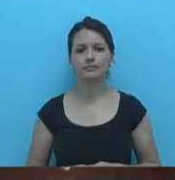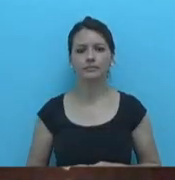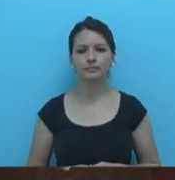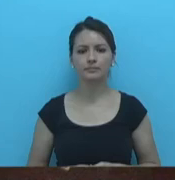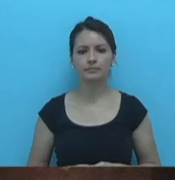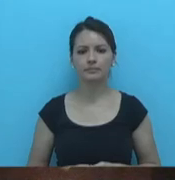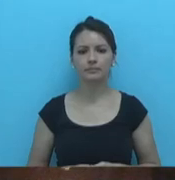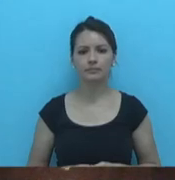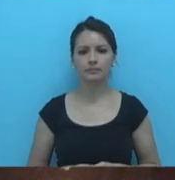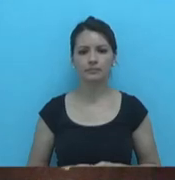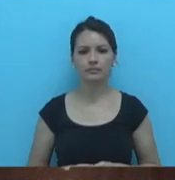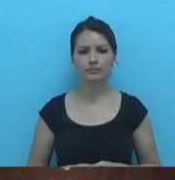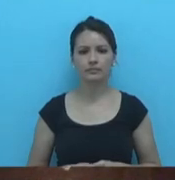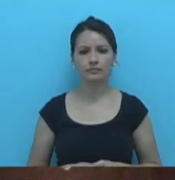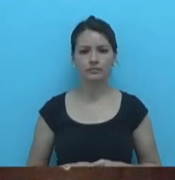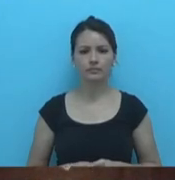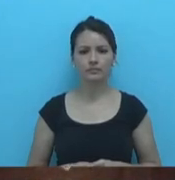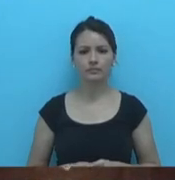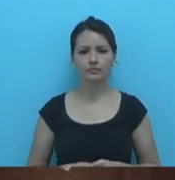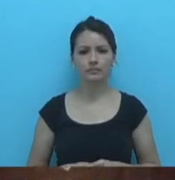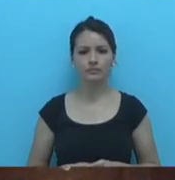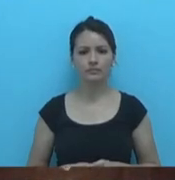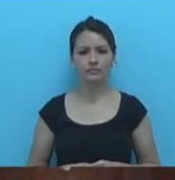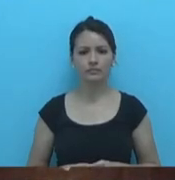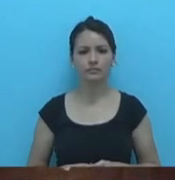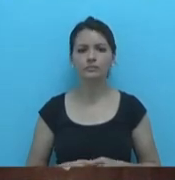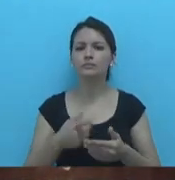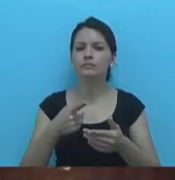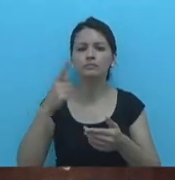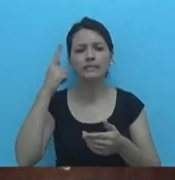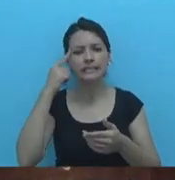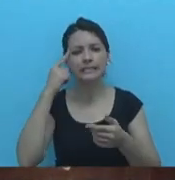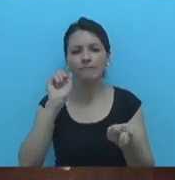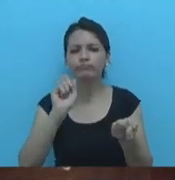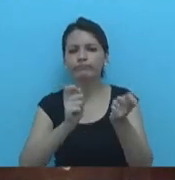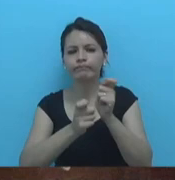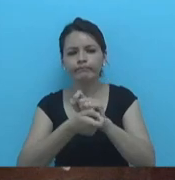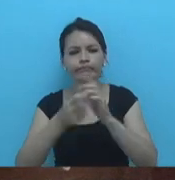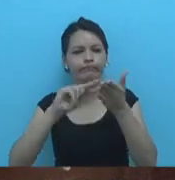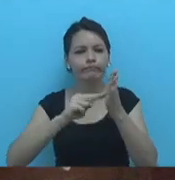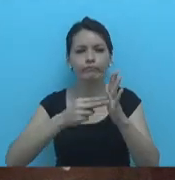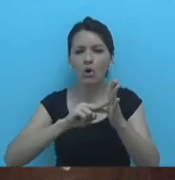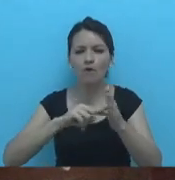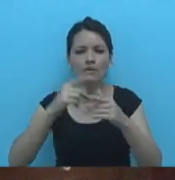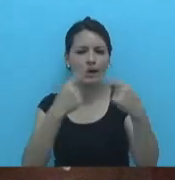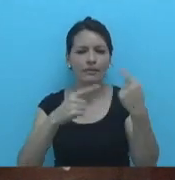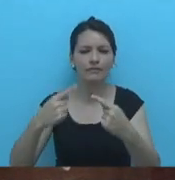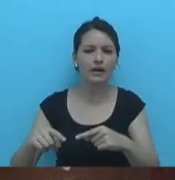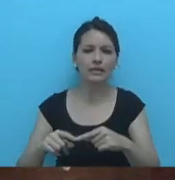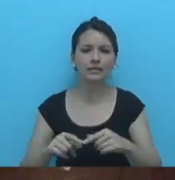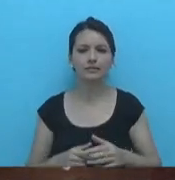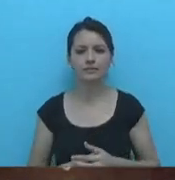en la gestión provincial, un nuevo paradigma que había repensado el abordaje de algunas problemáticas y que no podemos ir en contra de estos pasos